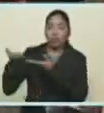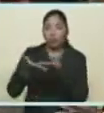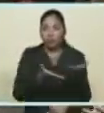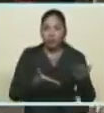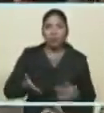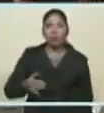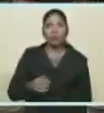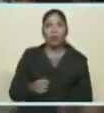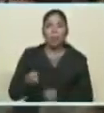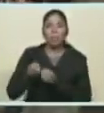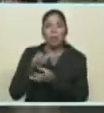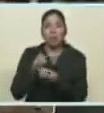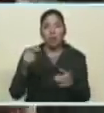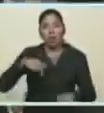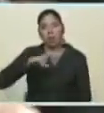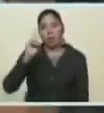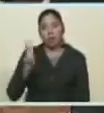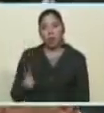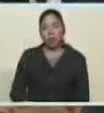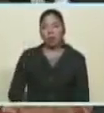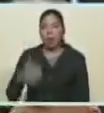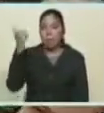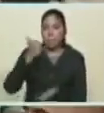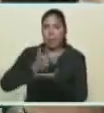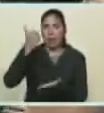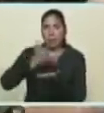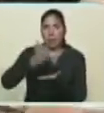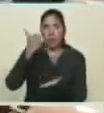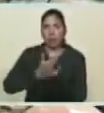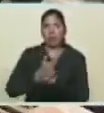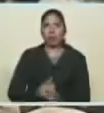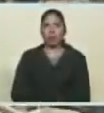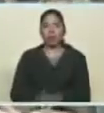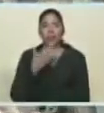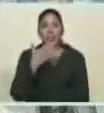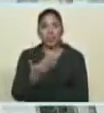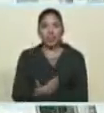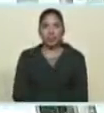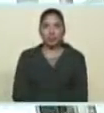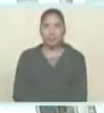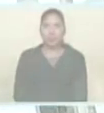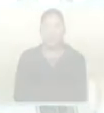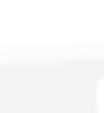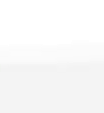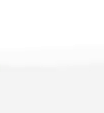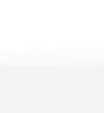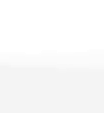nuestra patria amada. Amén, amén, amén. Gracias.